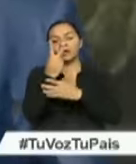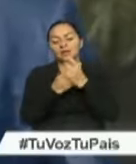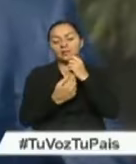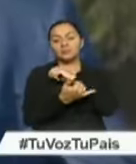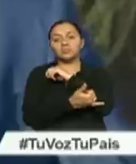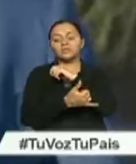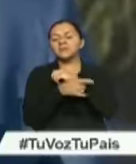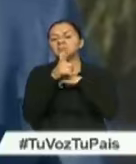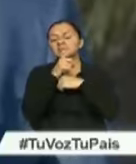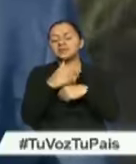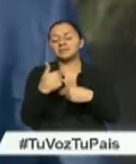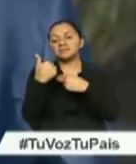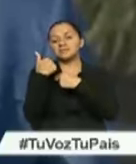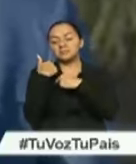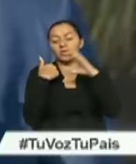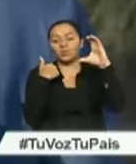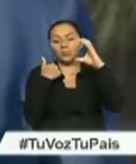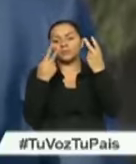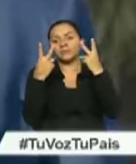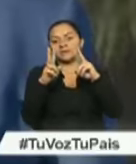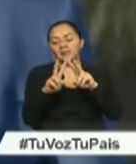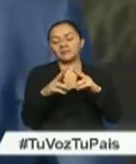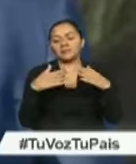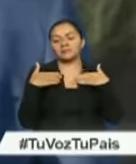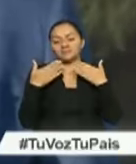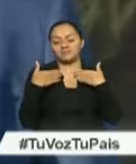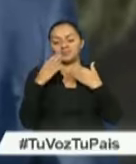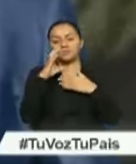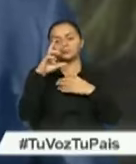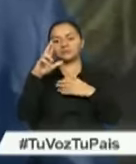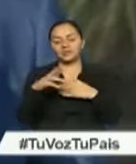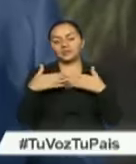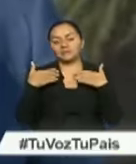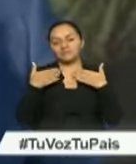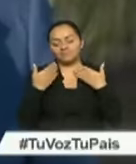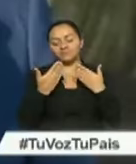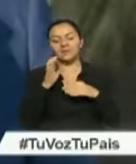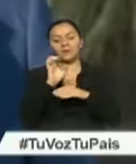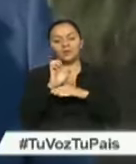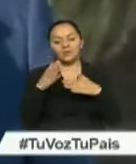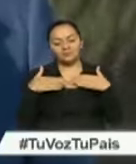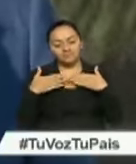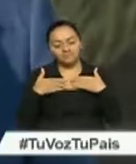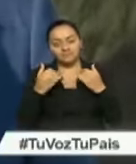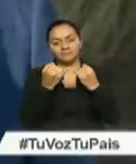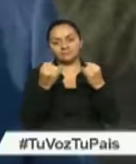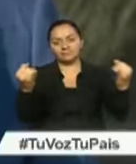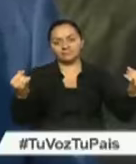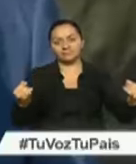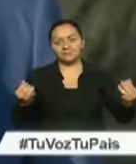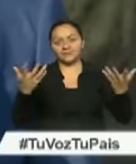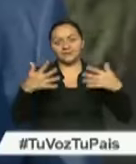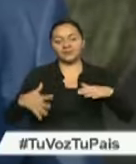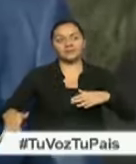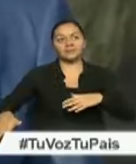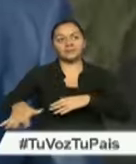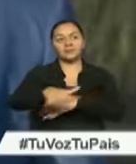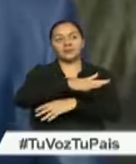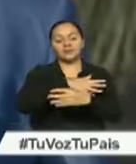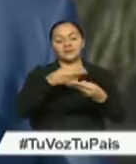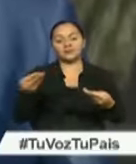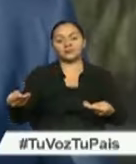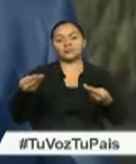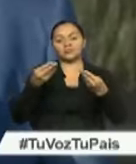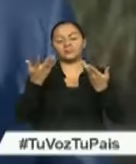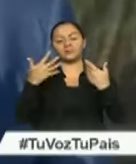países, también para Colombia, por supuesto. El finiquito de las negociaciones de nuestros límites marítimos nos ofrecen una